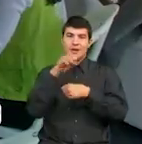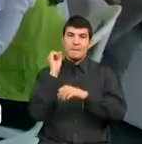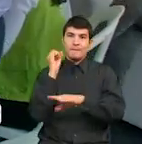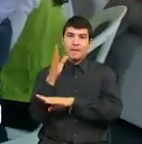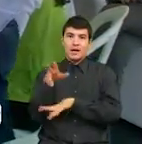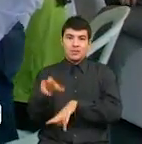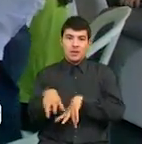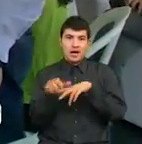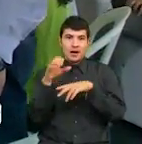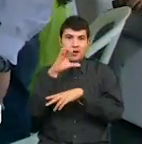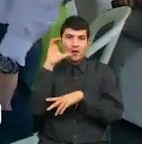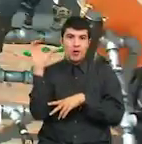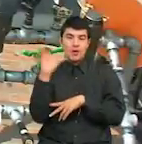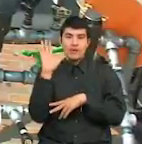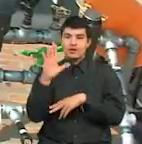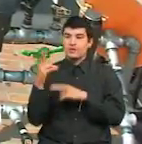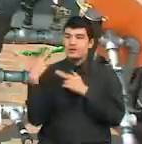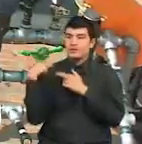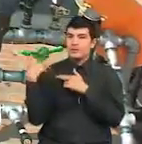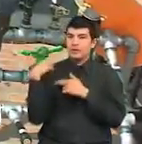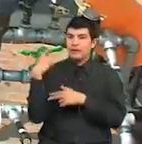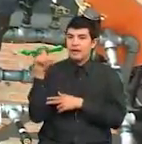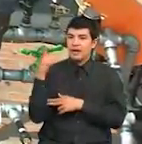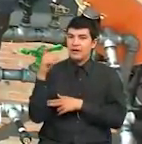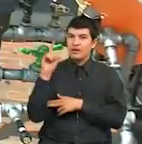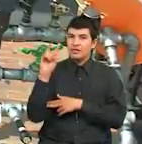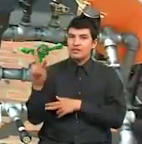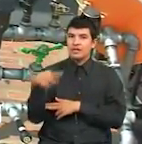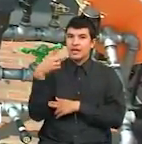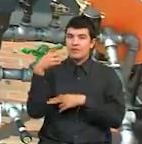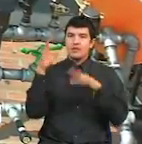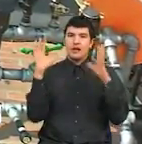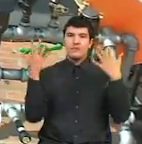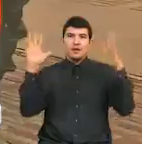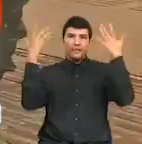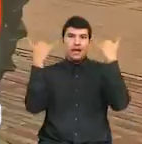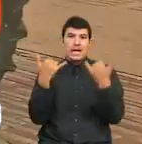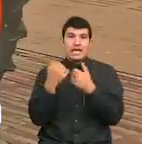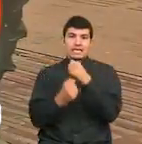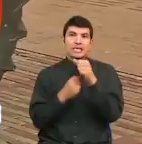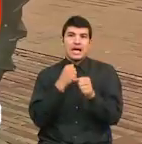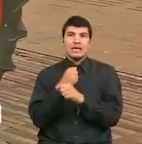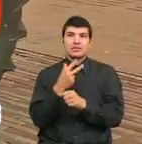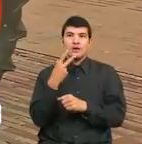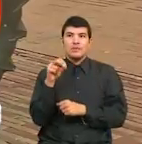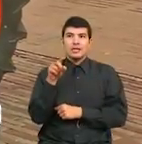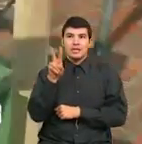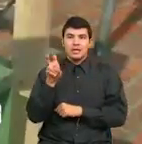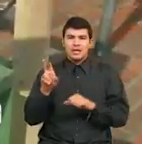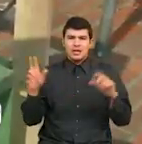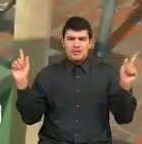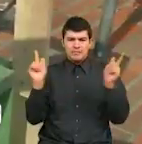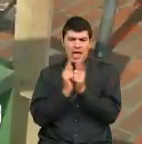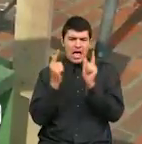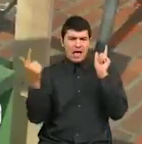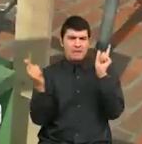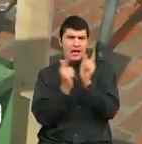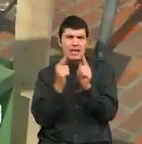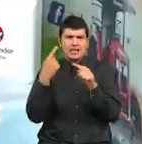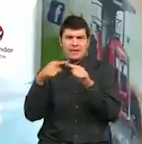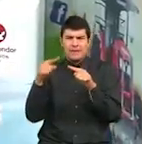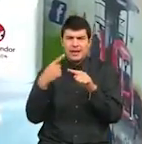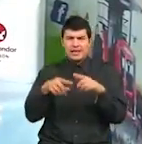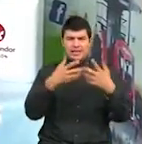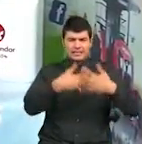de Colombia está llevando a cabo en Cúcuta su segunda agroferia del 2017, evento que reúne en un solo lugar a proveedores